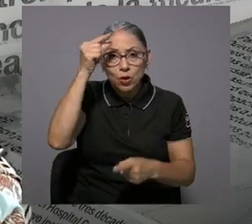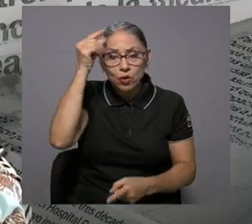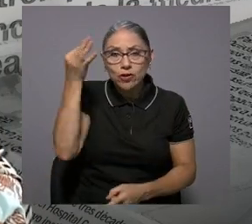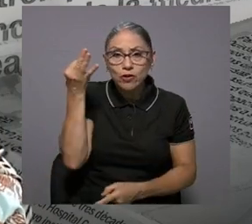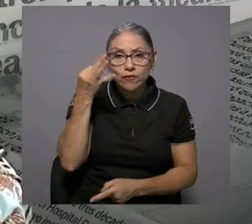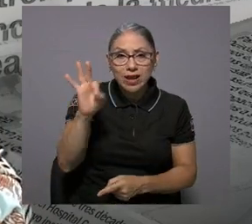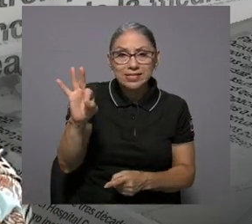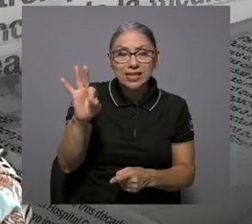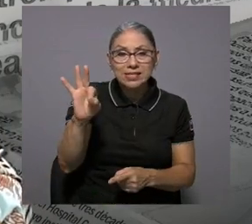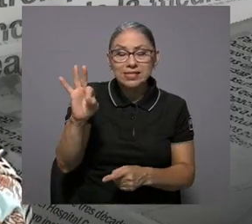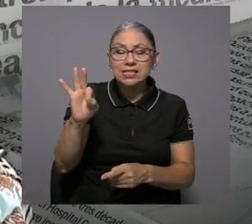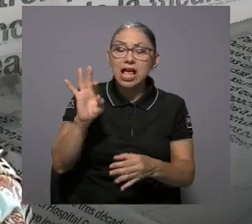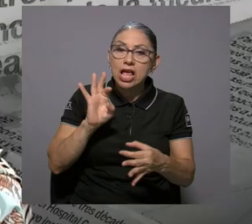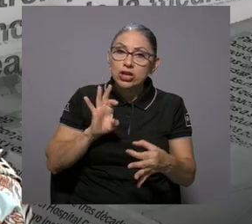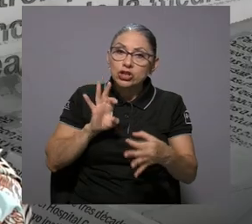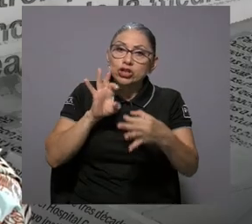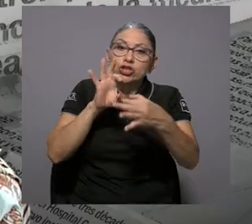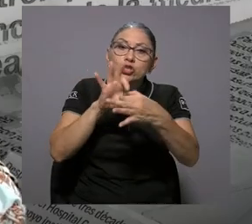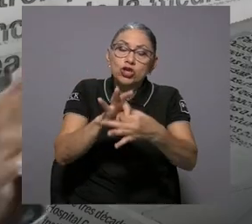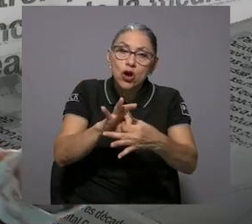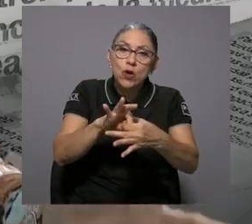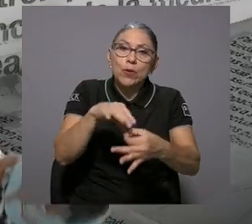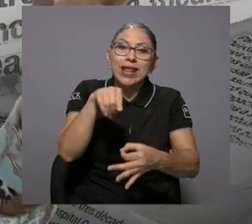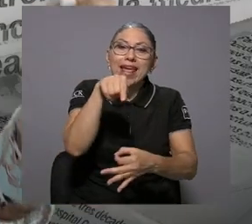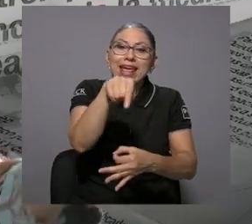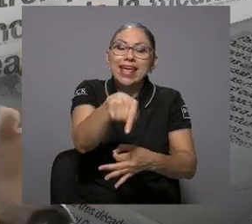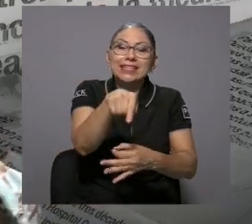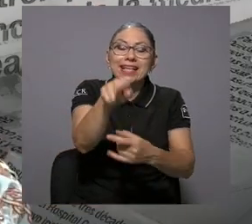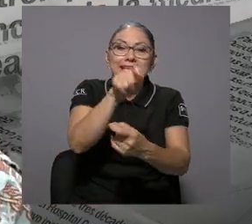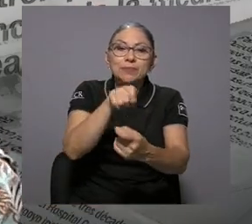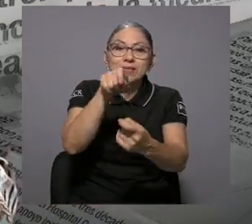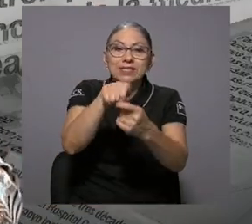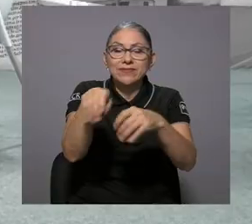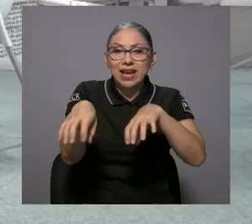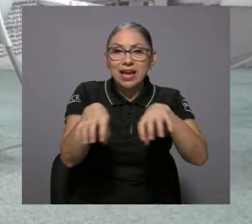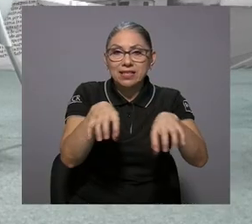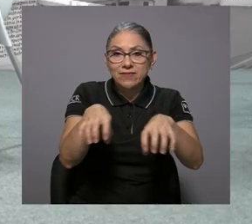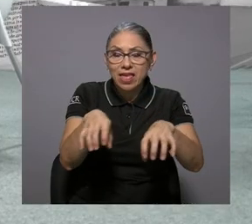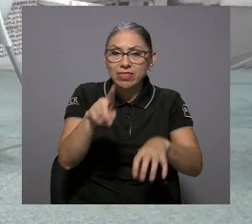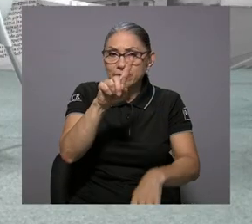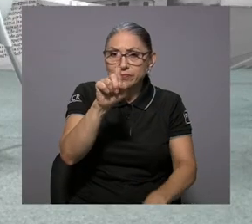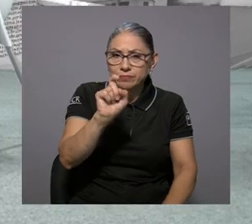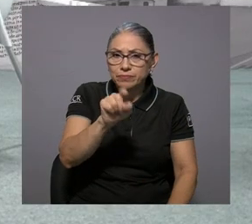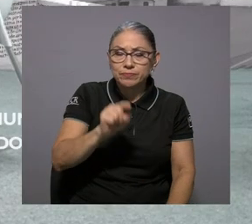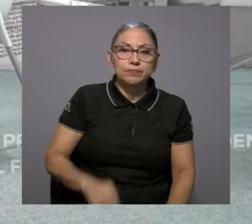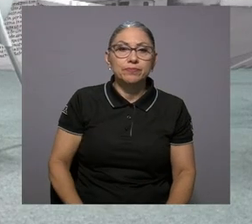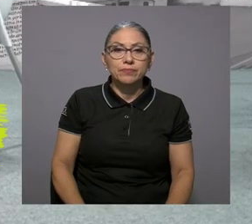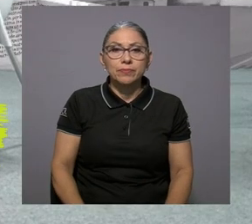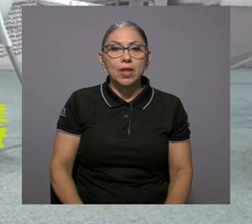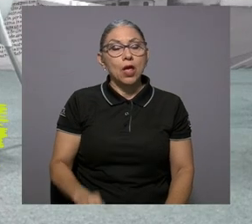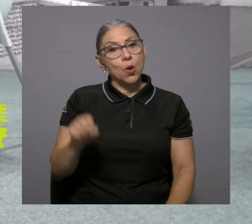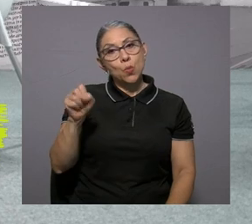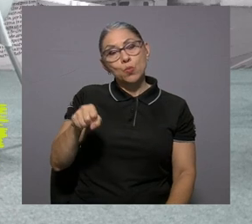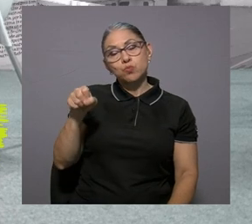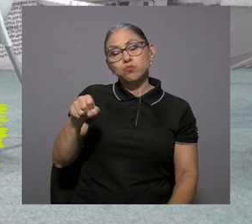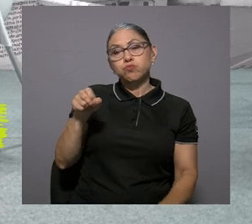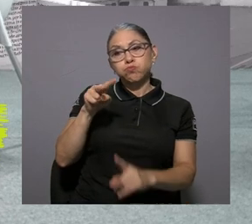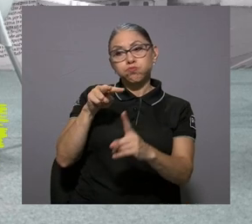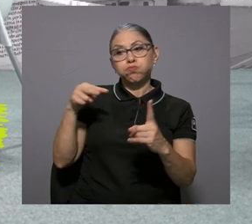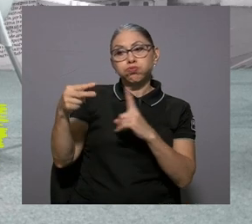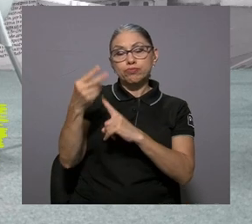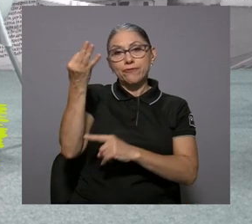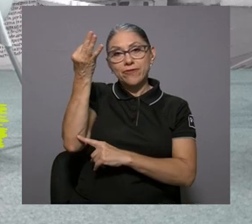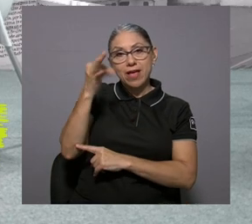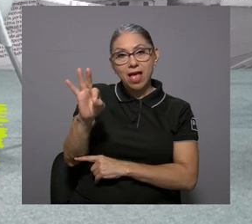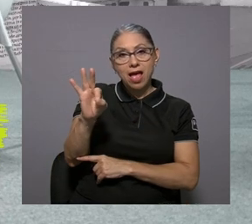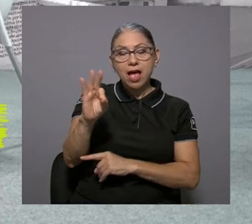en torno a esa específica actividad? Sí, bueno, la posición francesa es muy